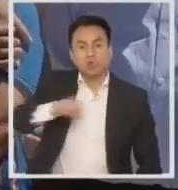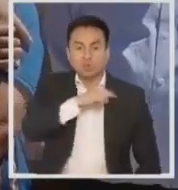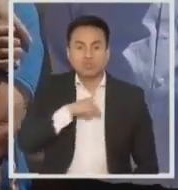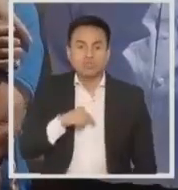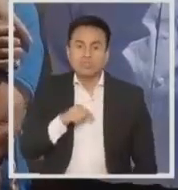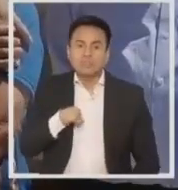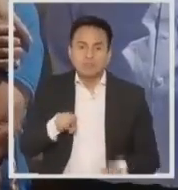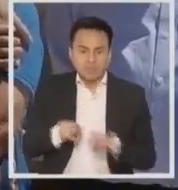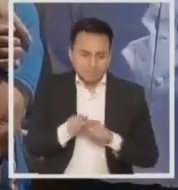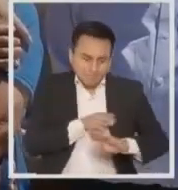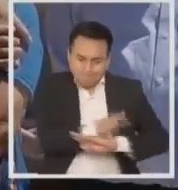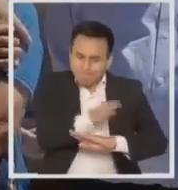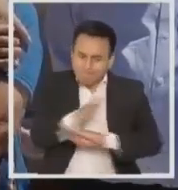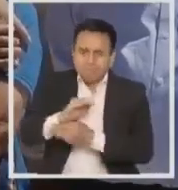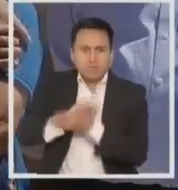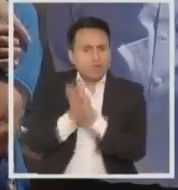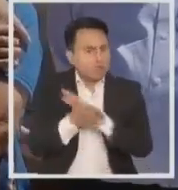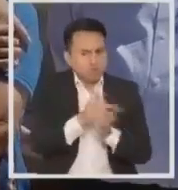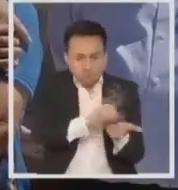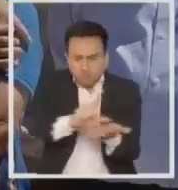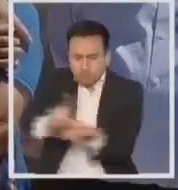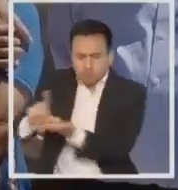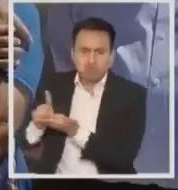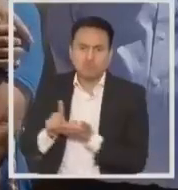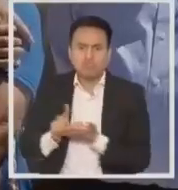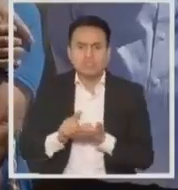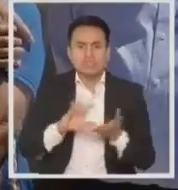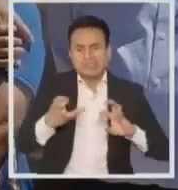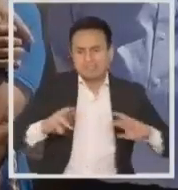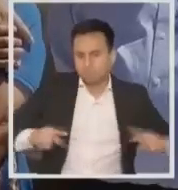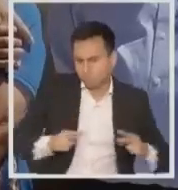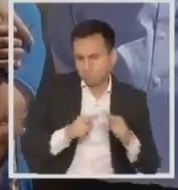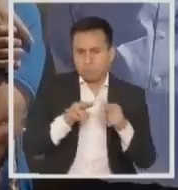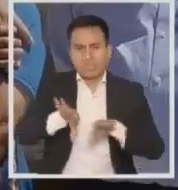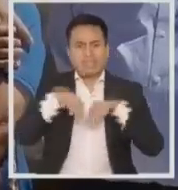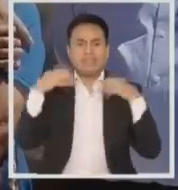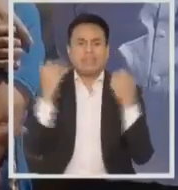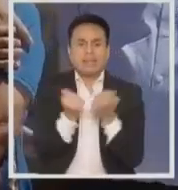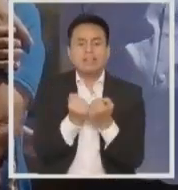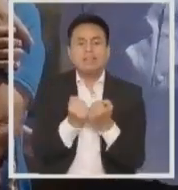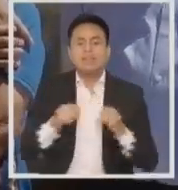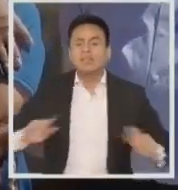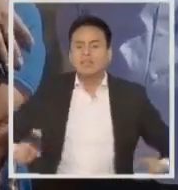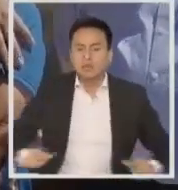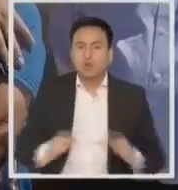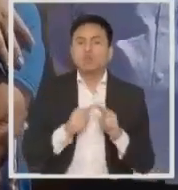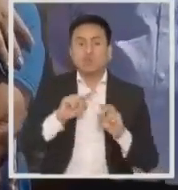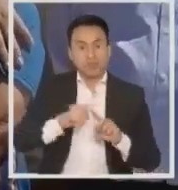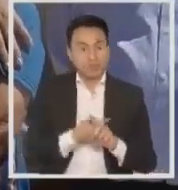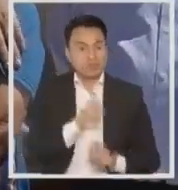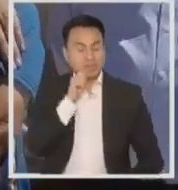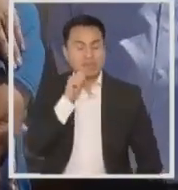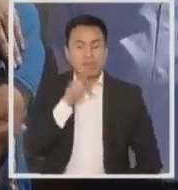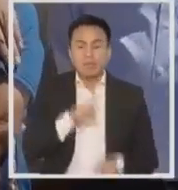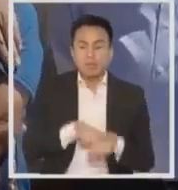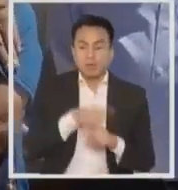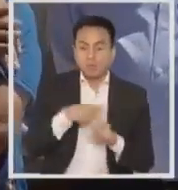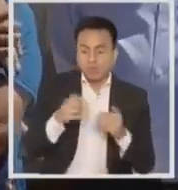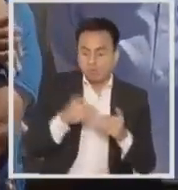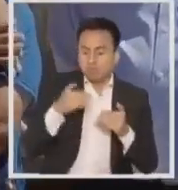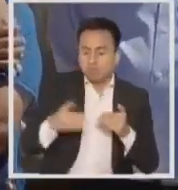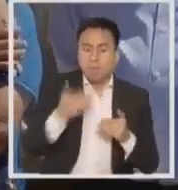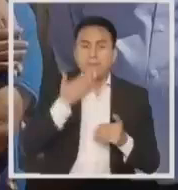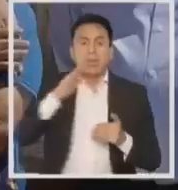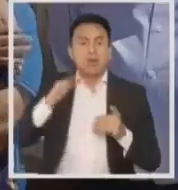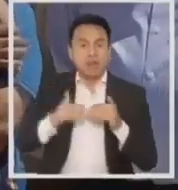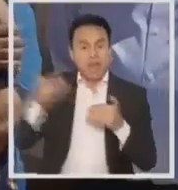vamos a seguir desplegados para llegar a todas partes y iniciar una reconstrucción integral. Una reconstrucción que además nos permita en el mediano plazo estar mejor